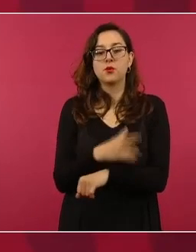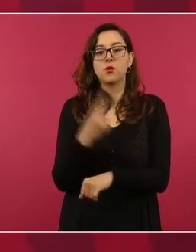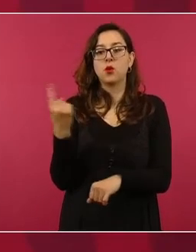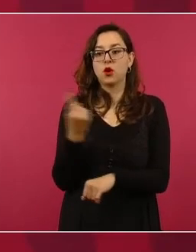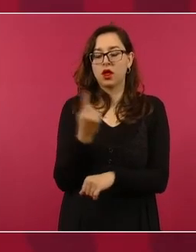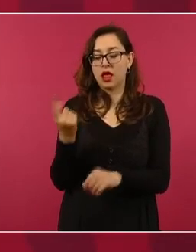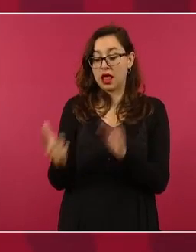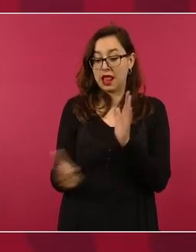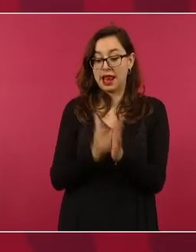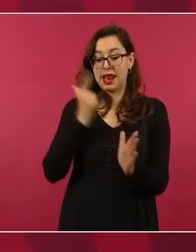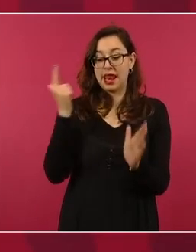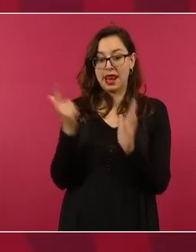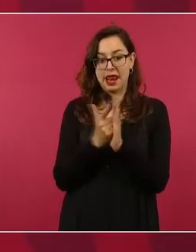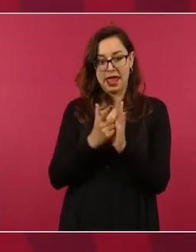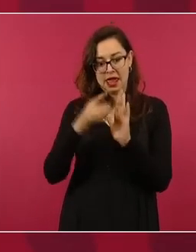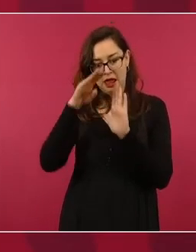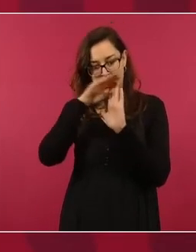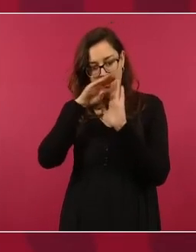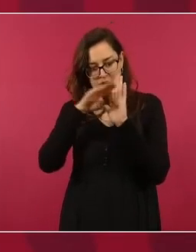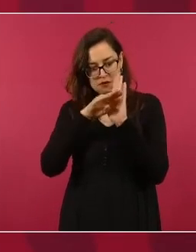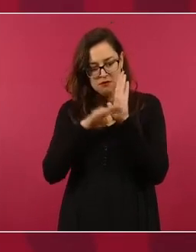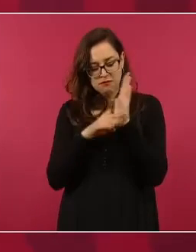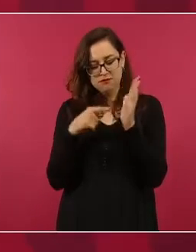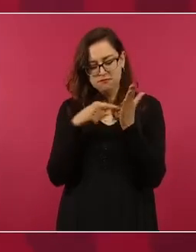marco de la legalidad.